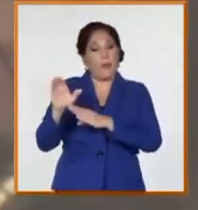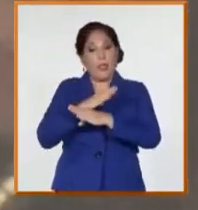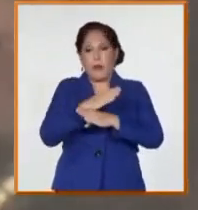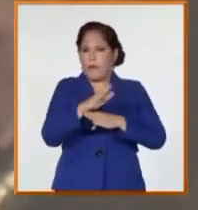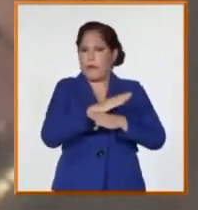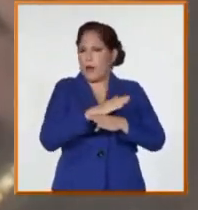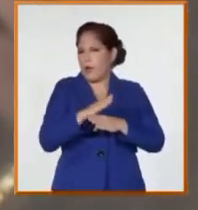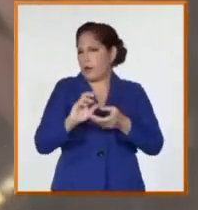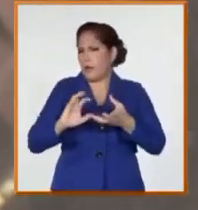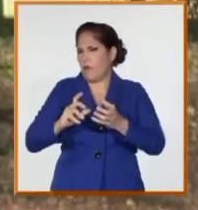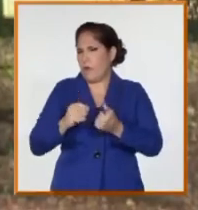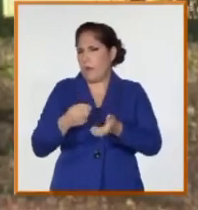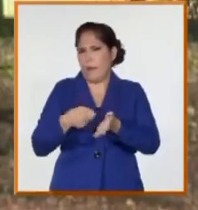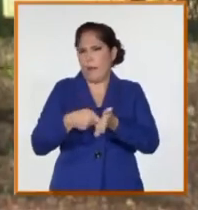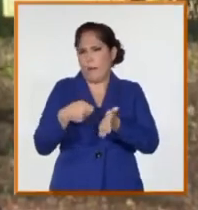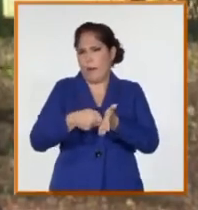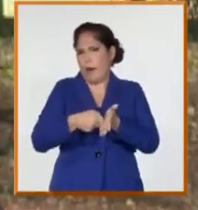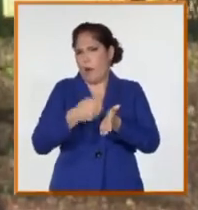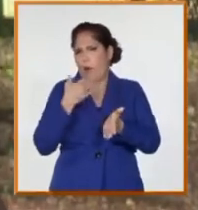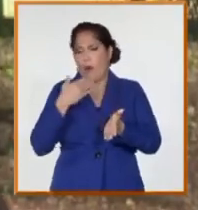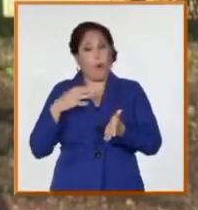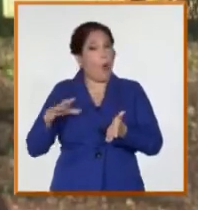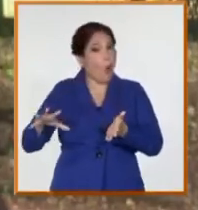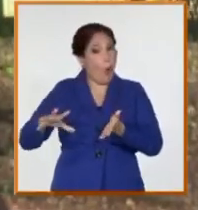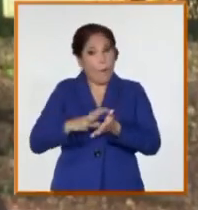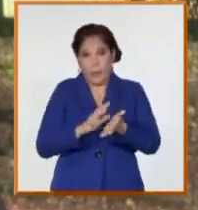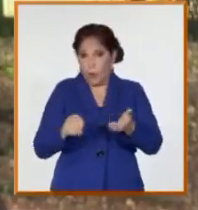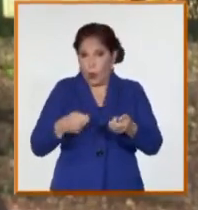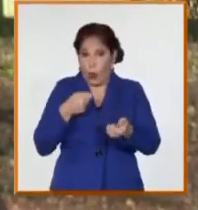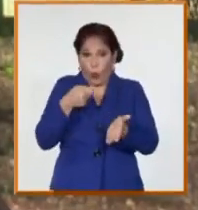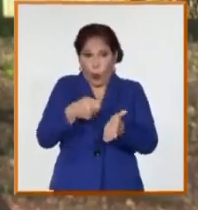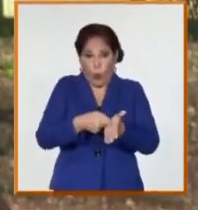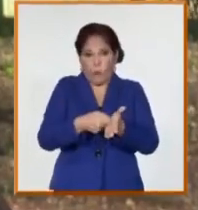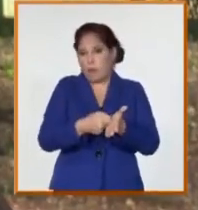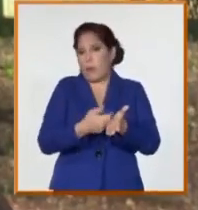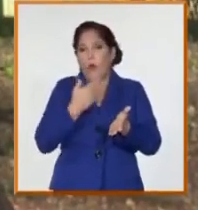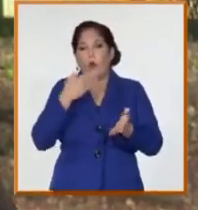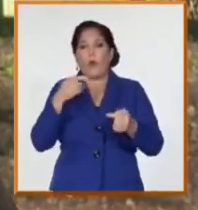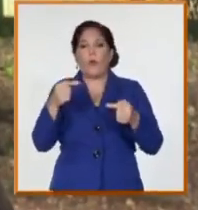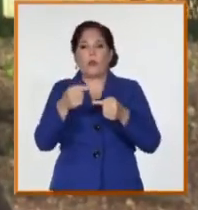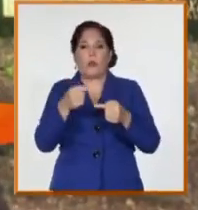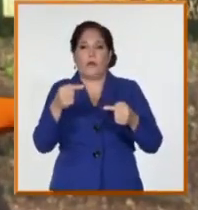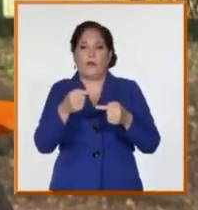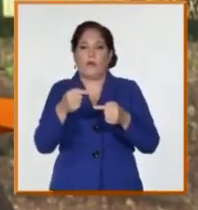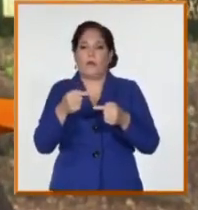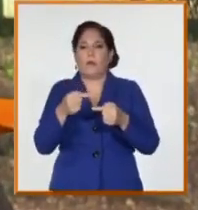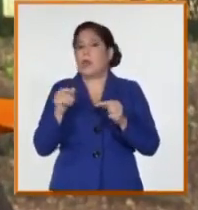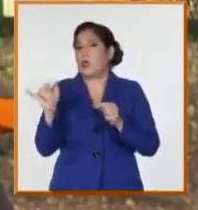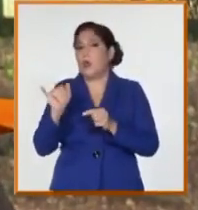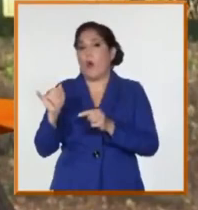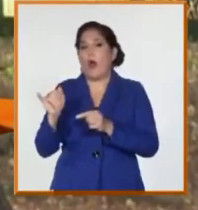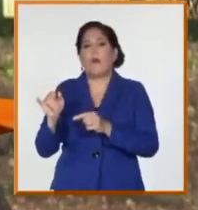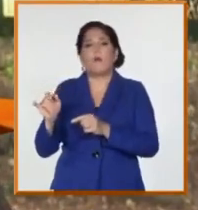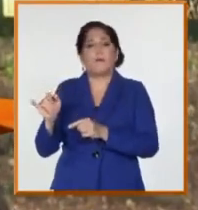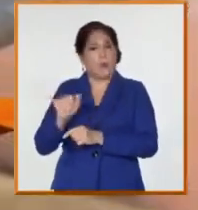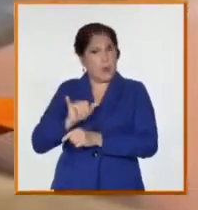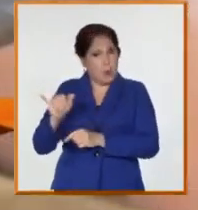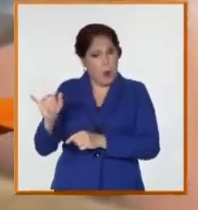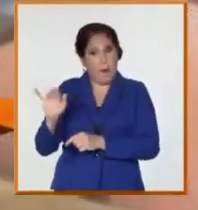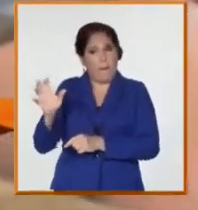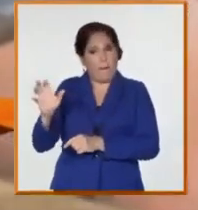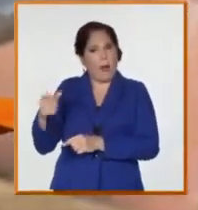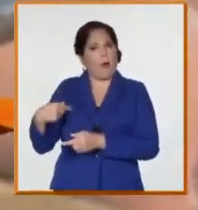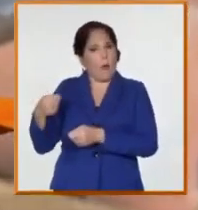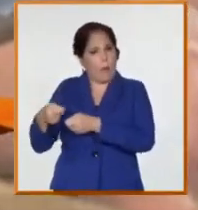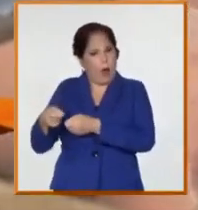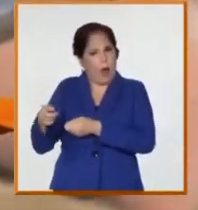pasarelas de pagos todas las compras que hacemos la pagamos a través de transferencias bancarias porque tenemos virtual banderas en nuestra empresa